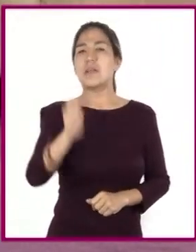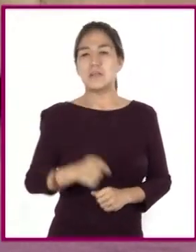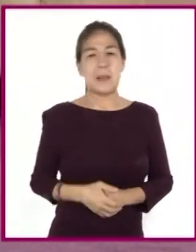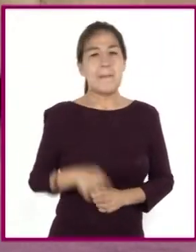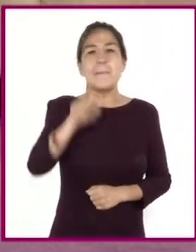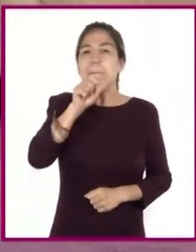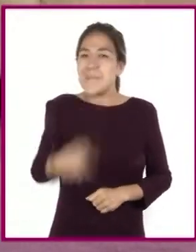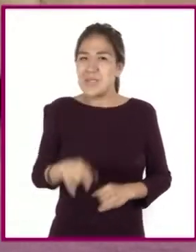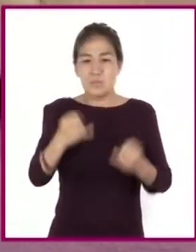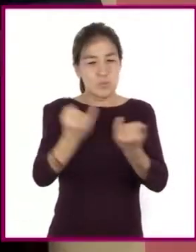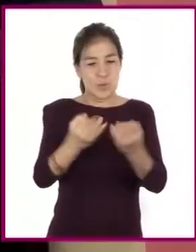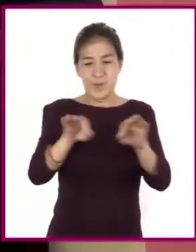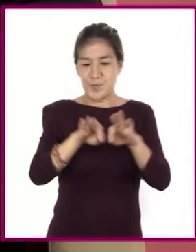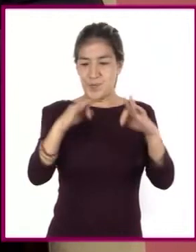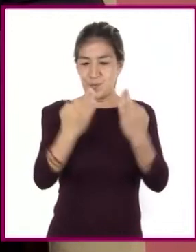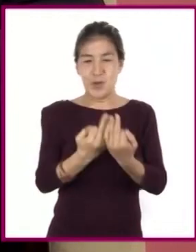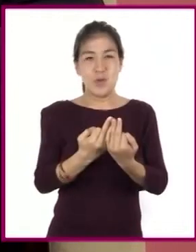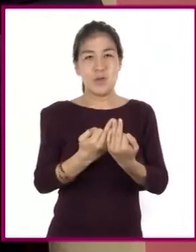mismo lado